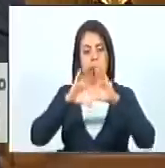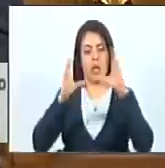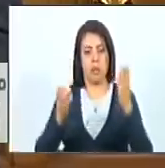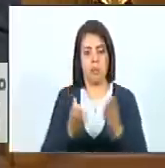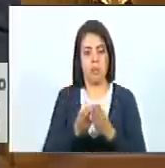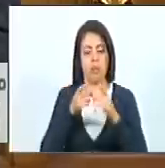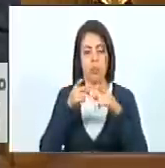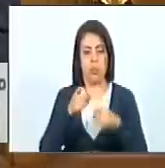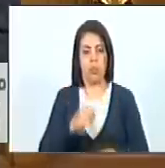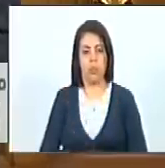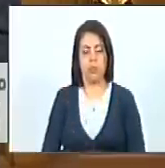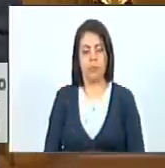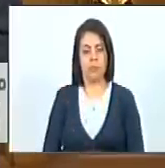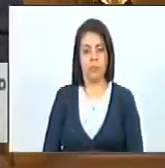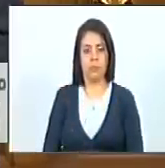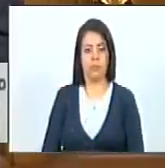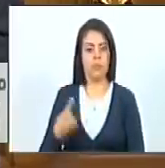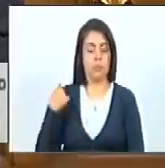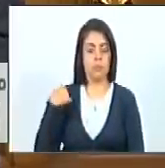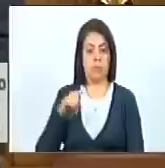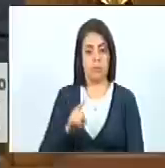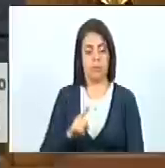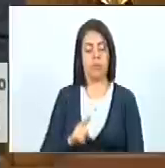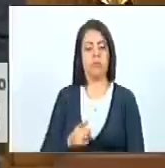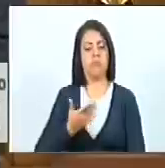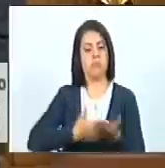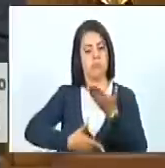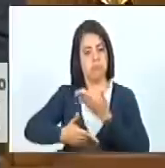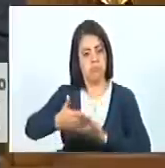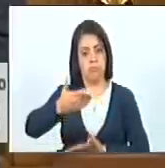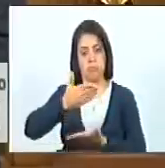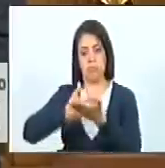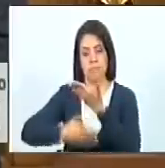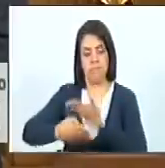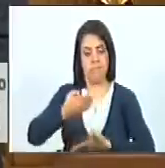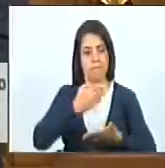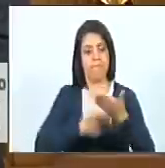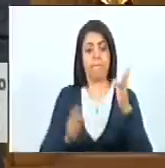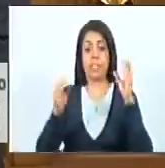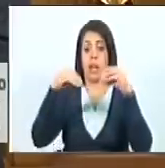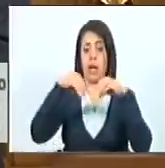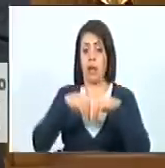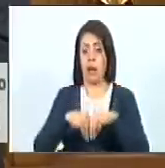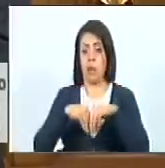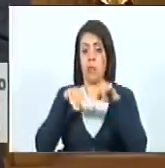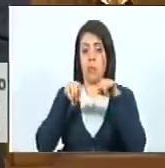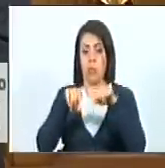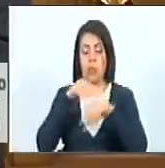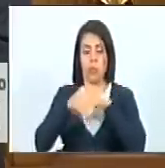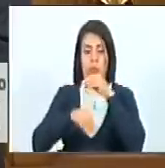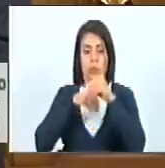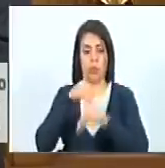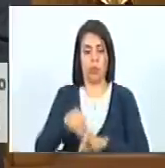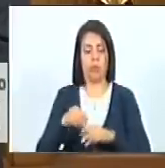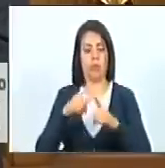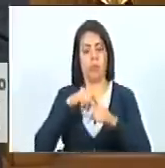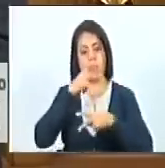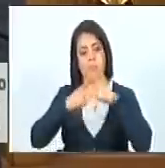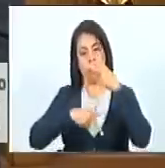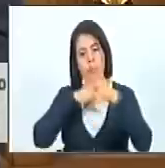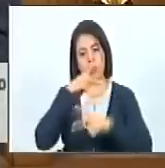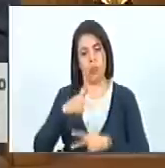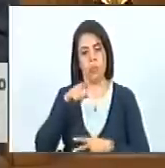mundo y teniendo una reciprocidad en los acuerdos en el ámbito